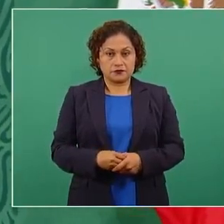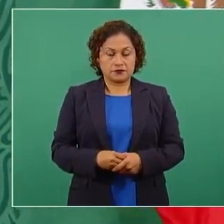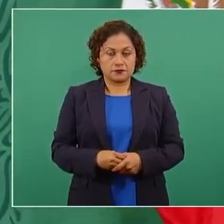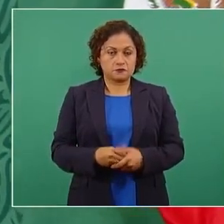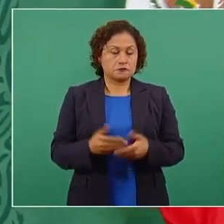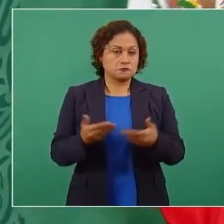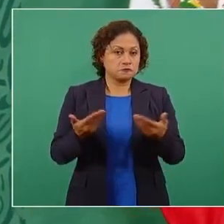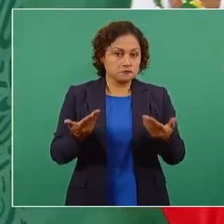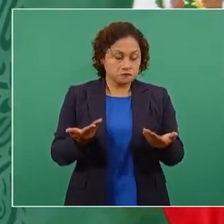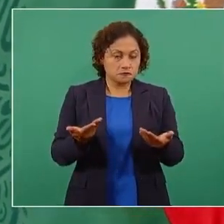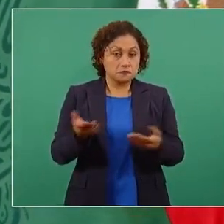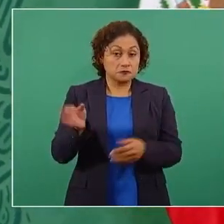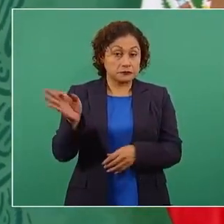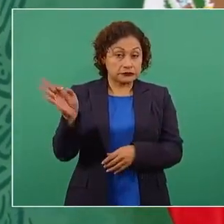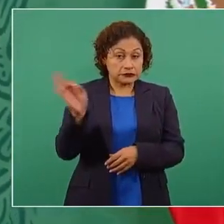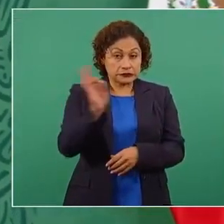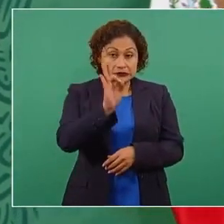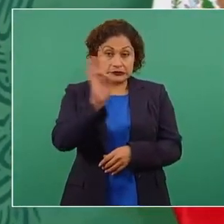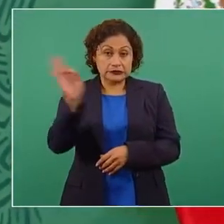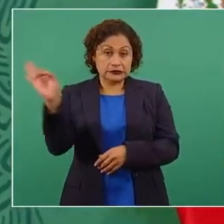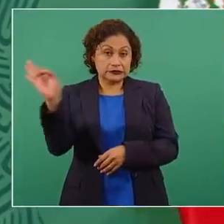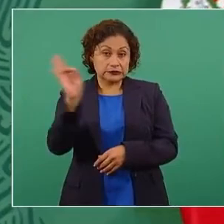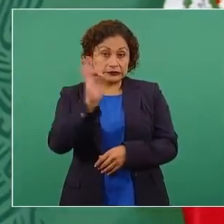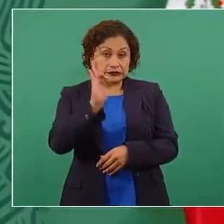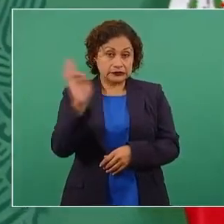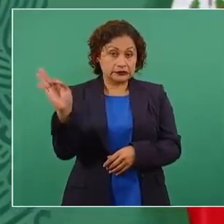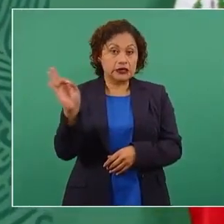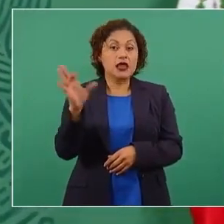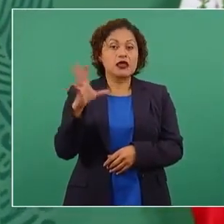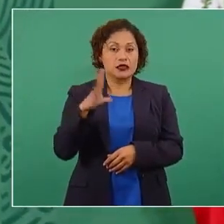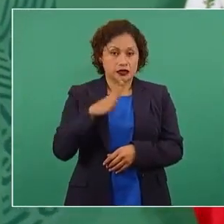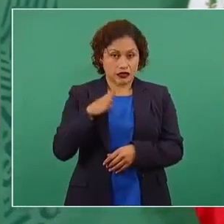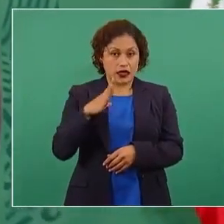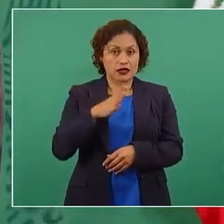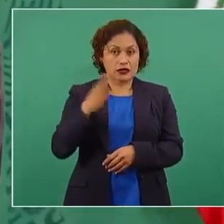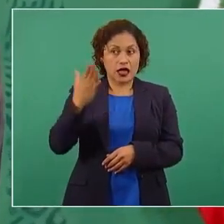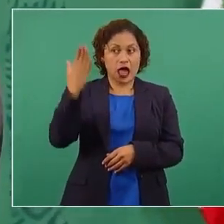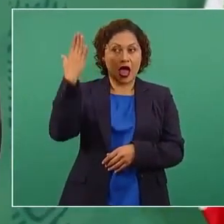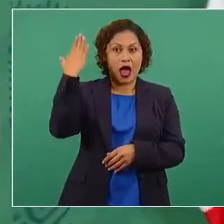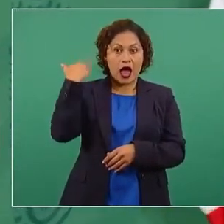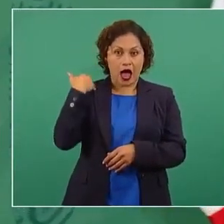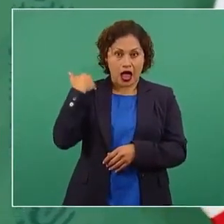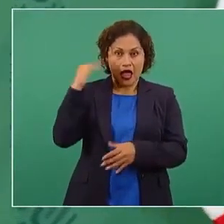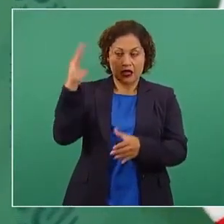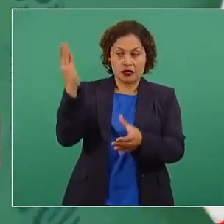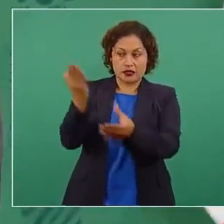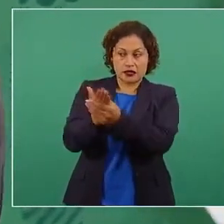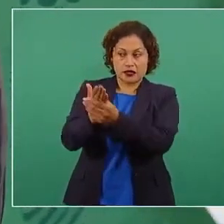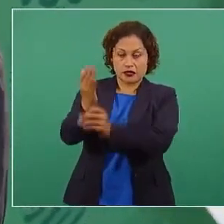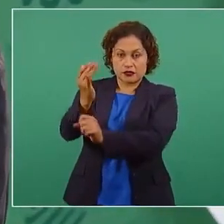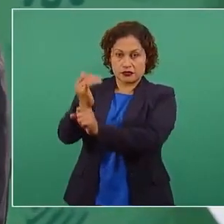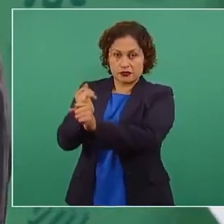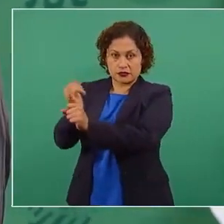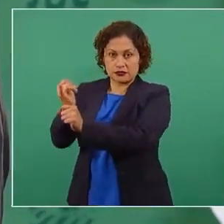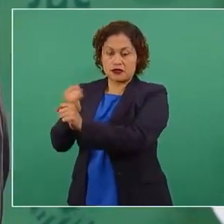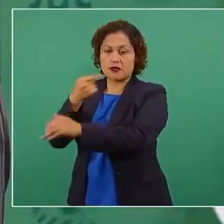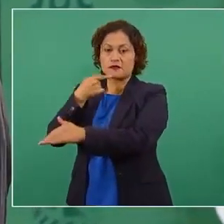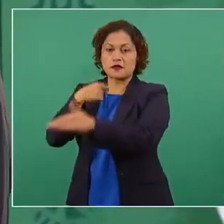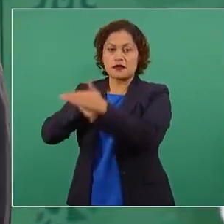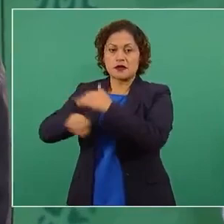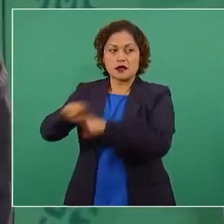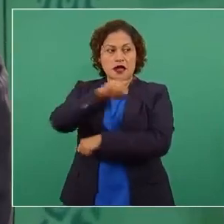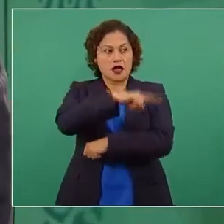si existían expedientes de personas, de ciudadanos, si